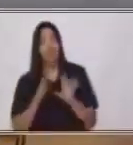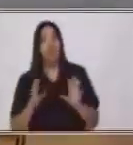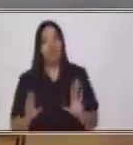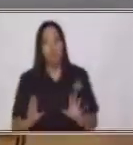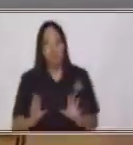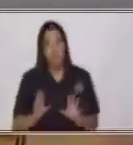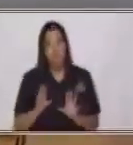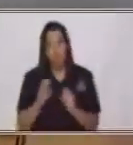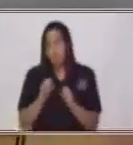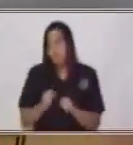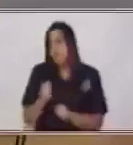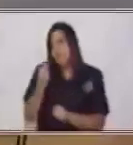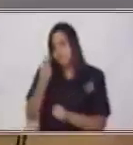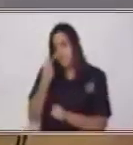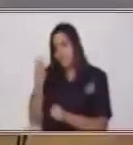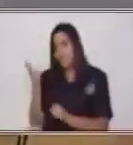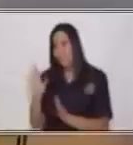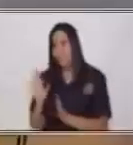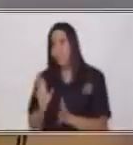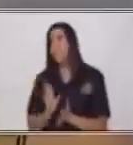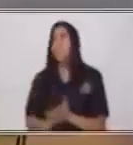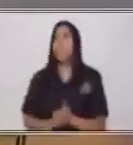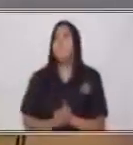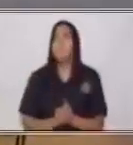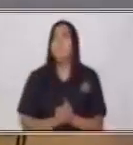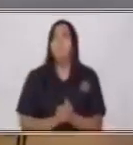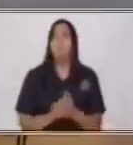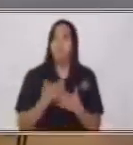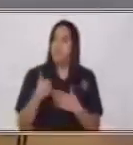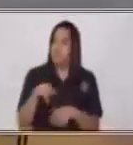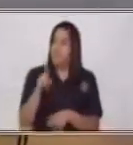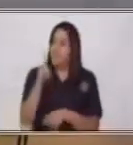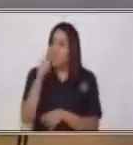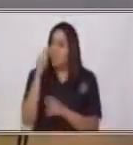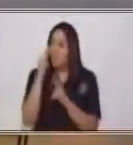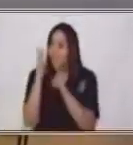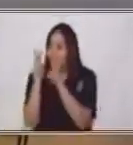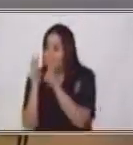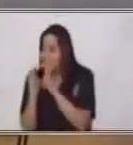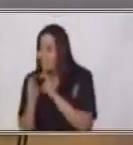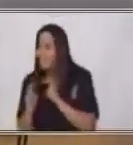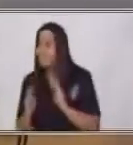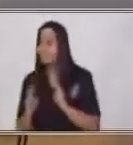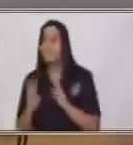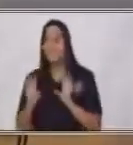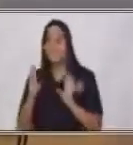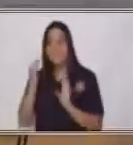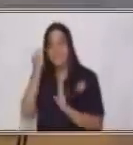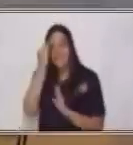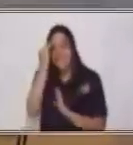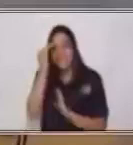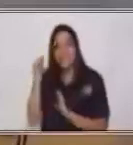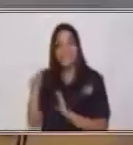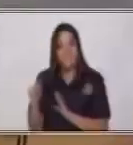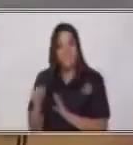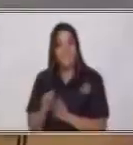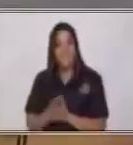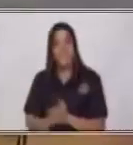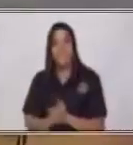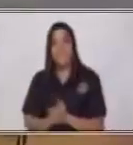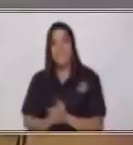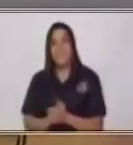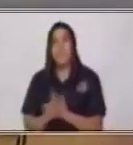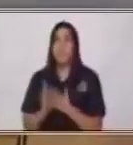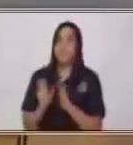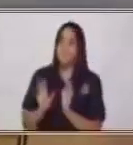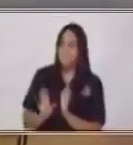podrá ser lo que hay en esta caja. Yo creo que si eres muy curioso, quisieras averiguar qué hay aquí. Bueno,